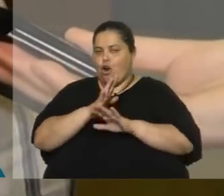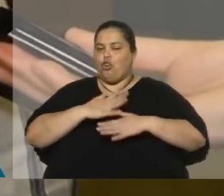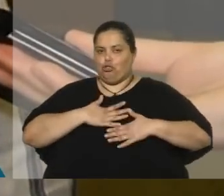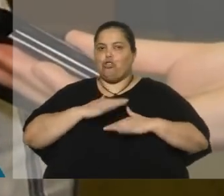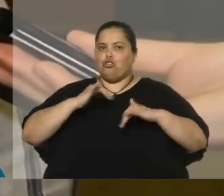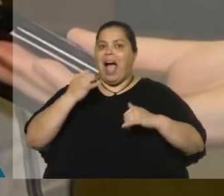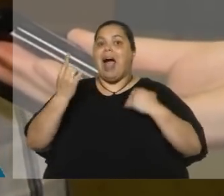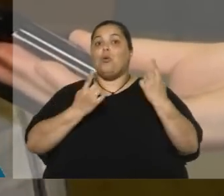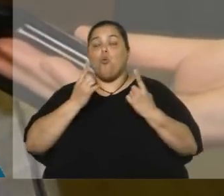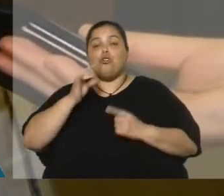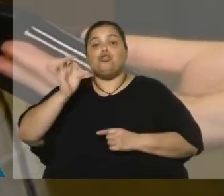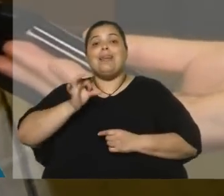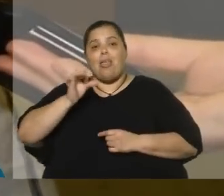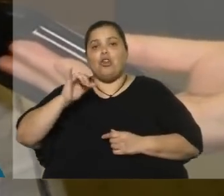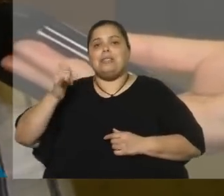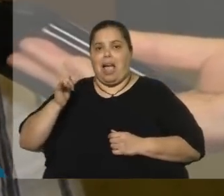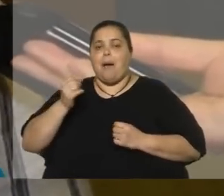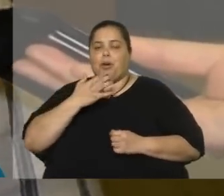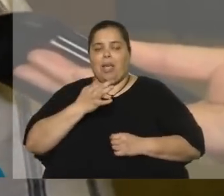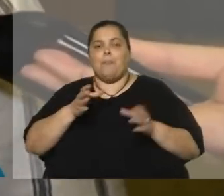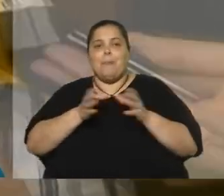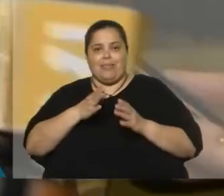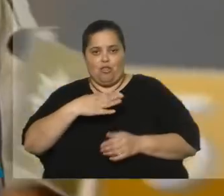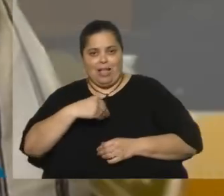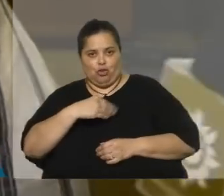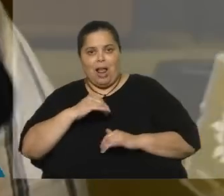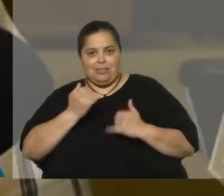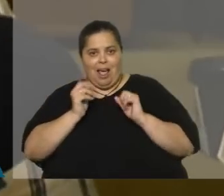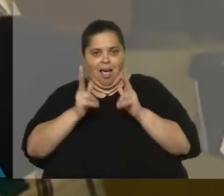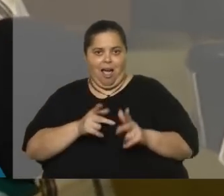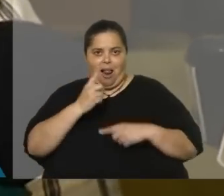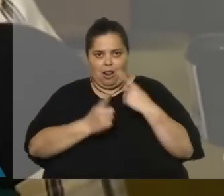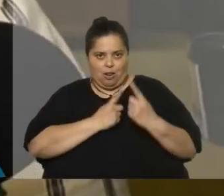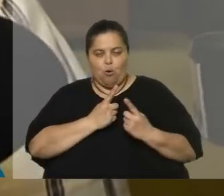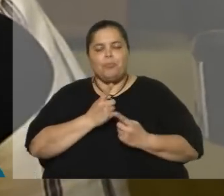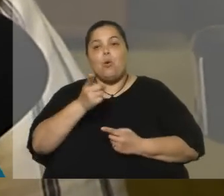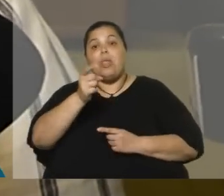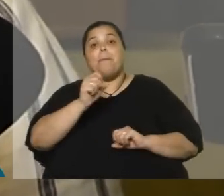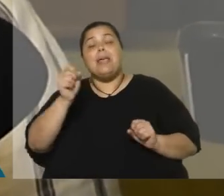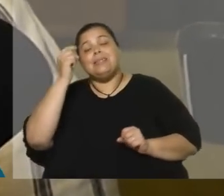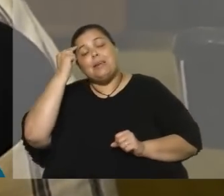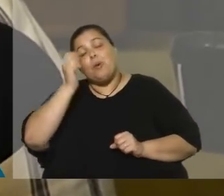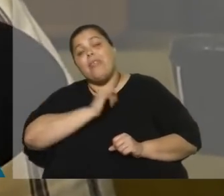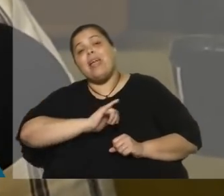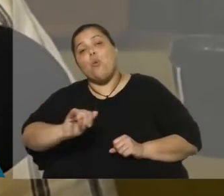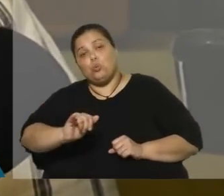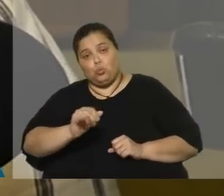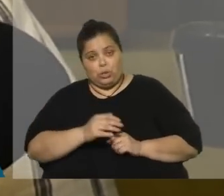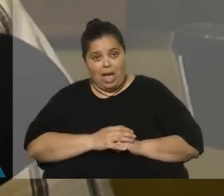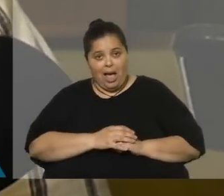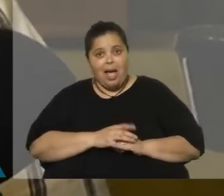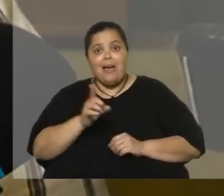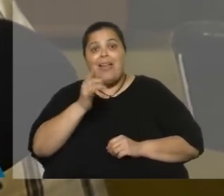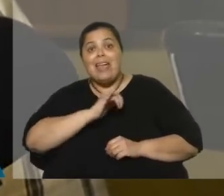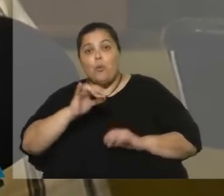de algunos senadores del Partido Nacional. La posibilidad de una denuncia, ¿ustedes aspiran a que sea del